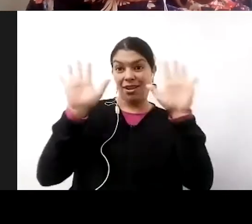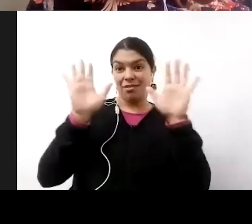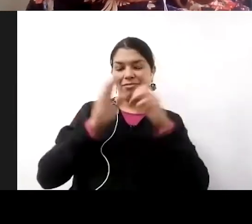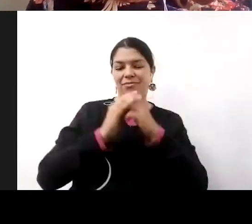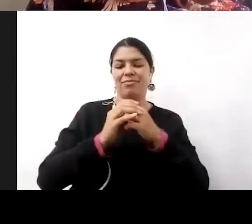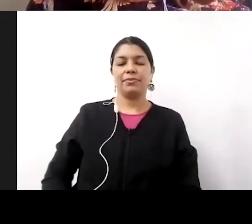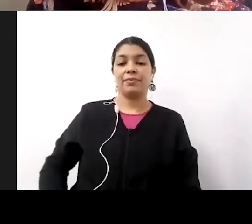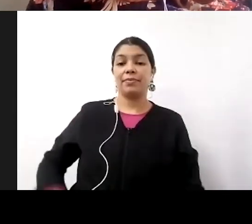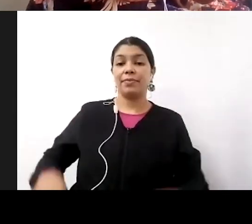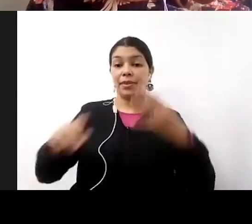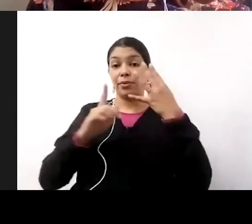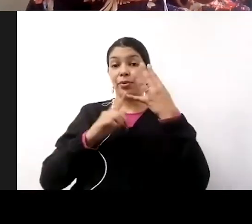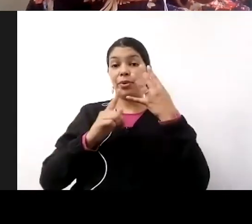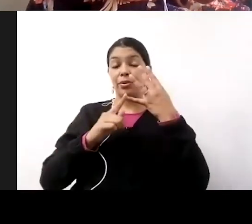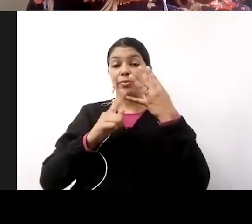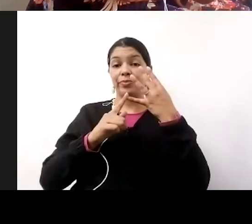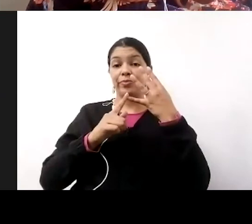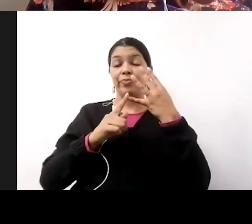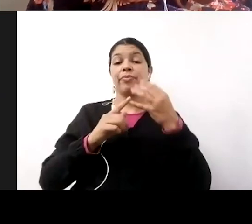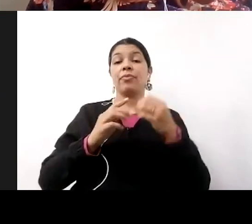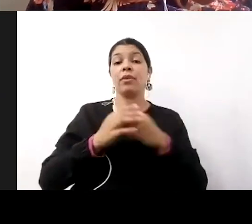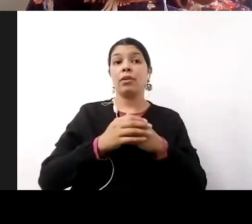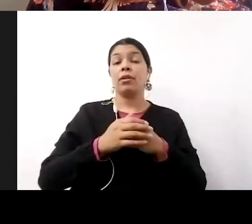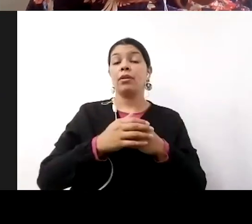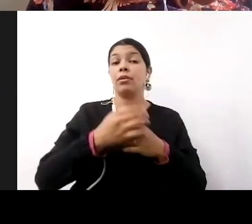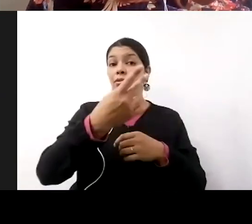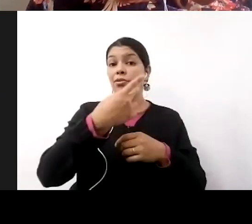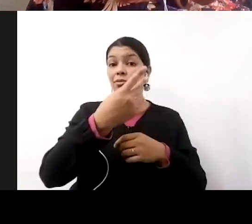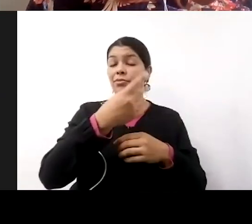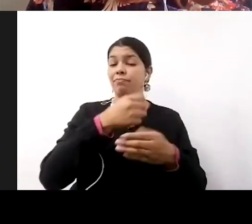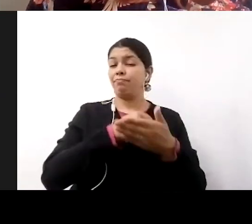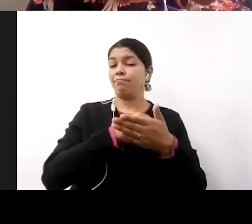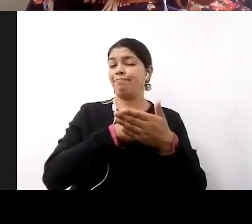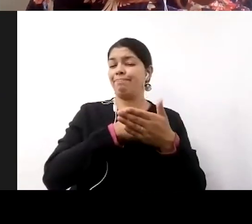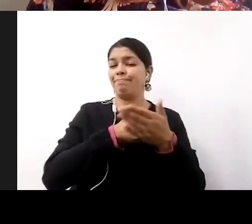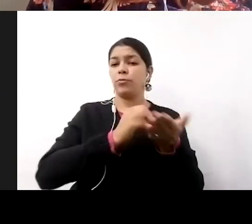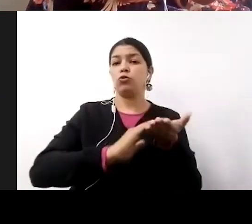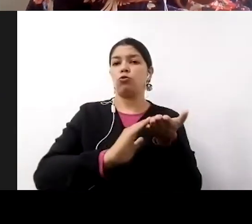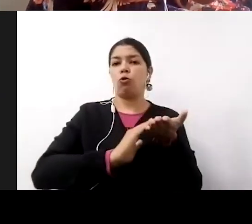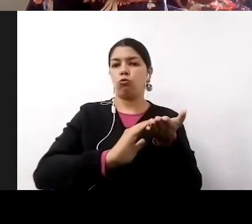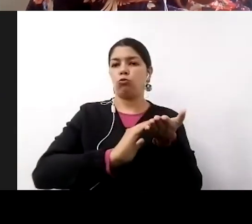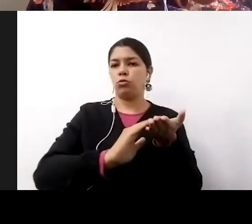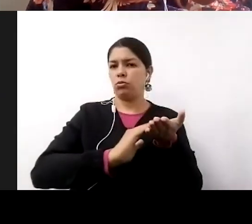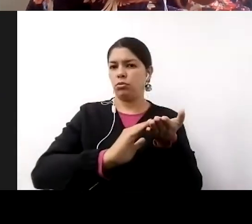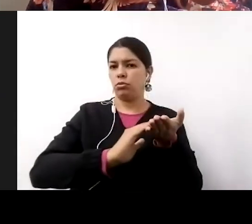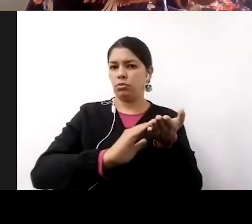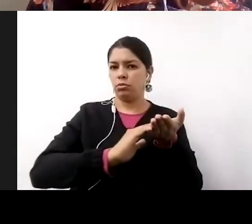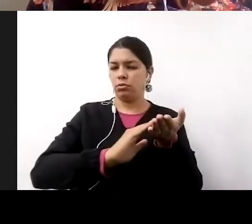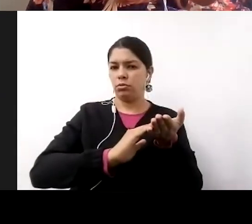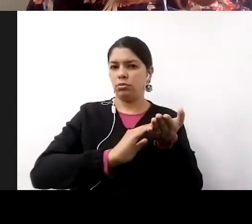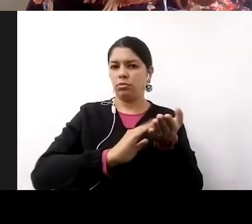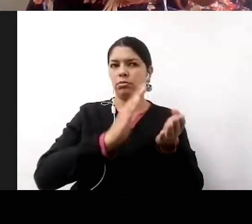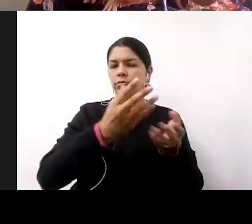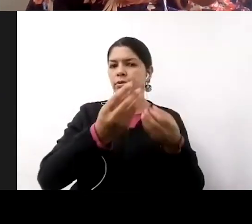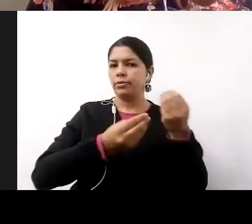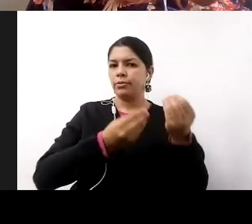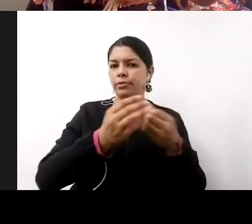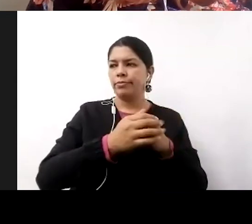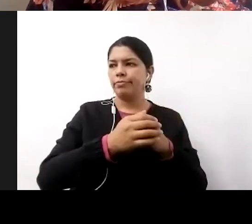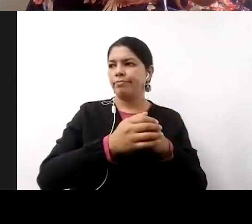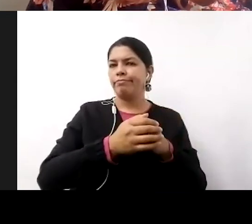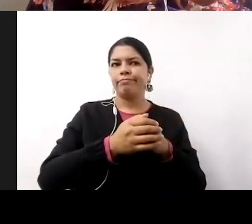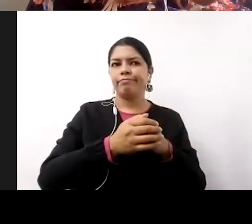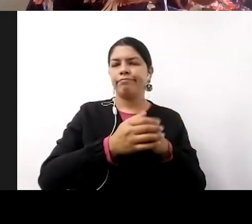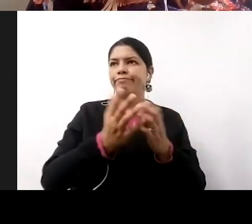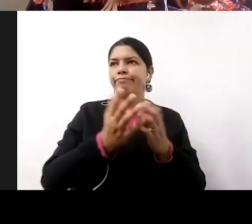El cuarto momento sería procurar llegar a encontrar la solución al conflicto. Para esto vamos a tomar cosas básicas del día a